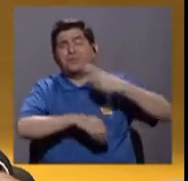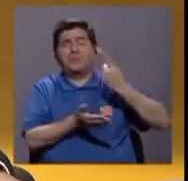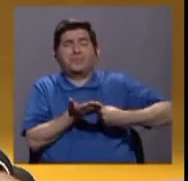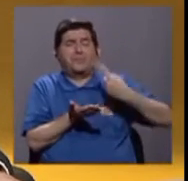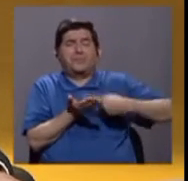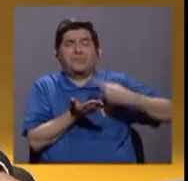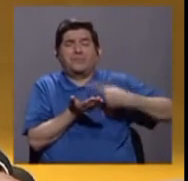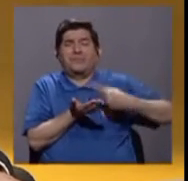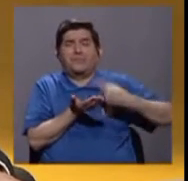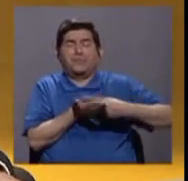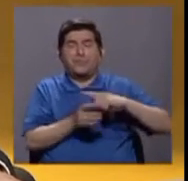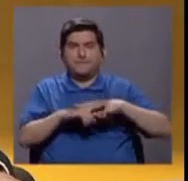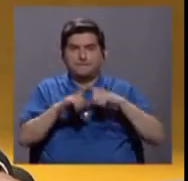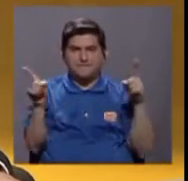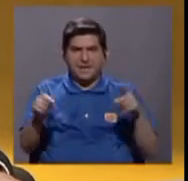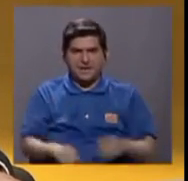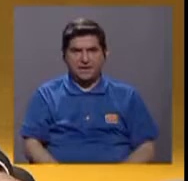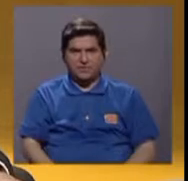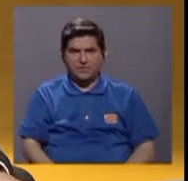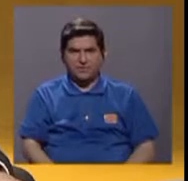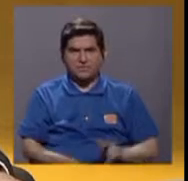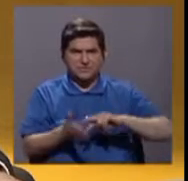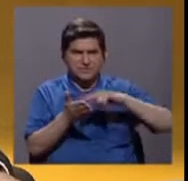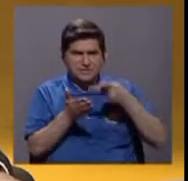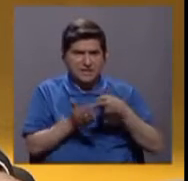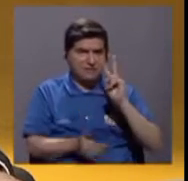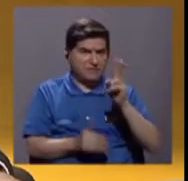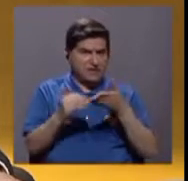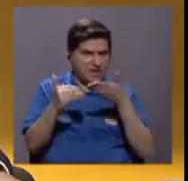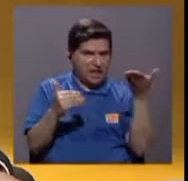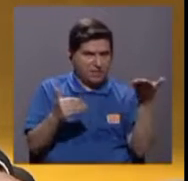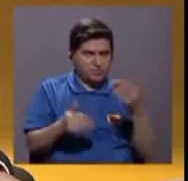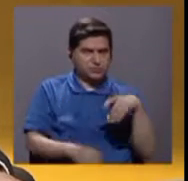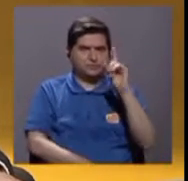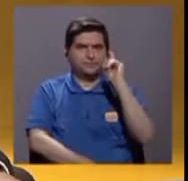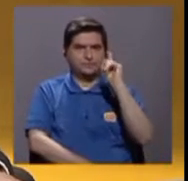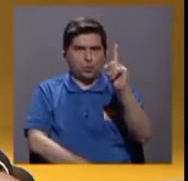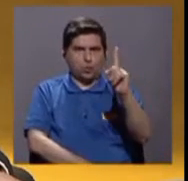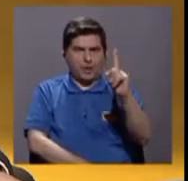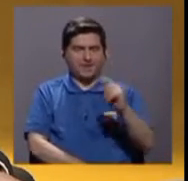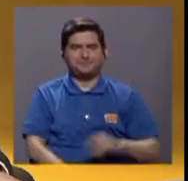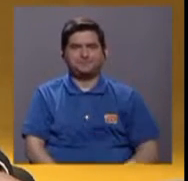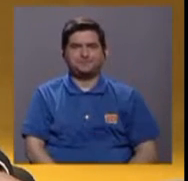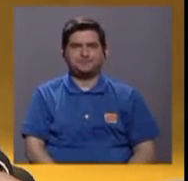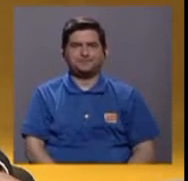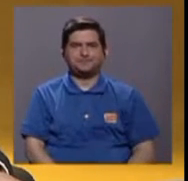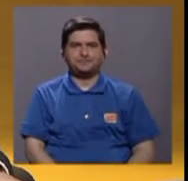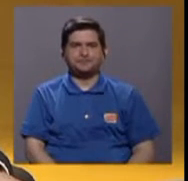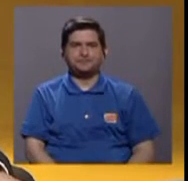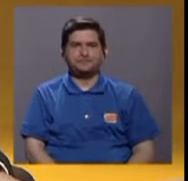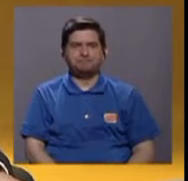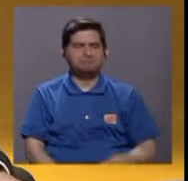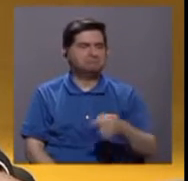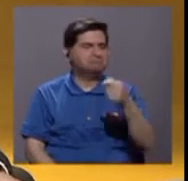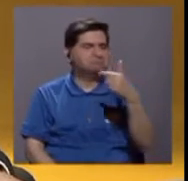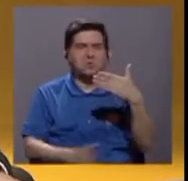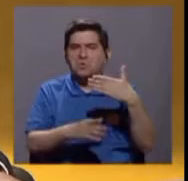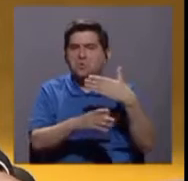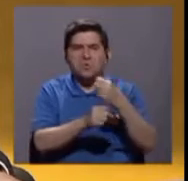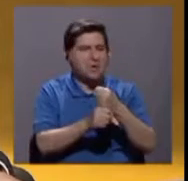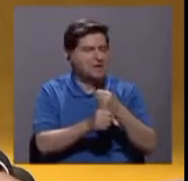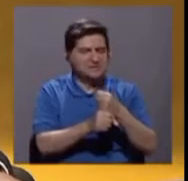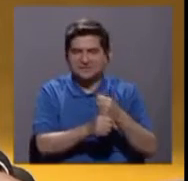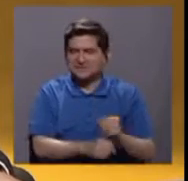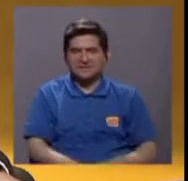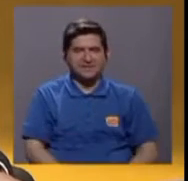pero el que sea de larga data significa dos cosas. Una, se ha hecho poco de sustancia, porque